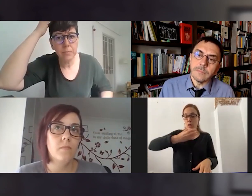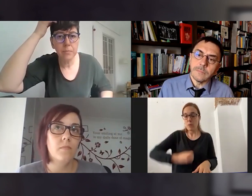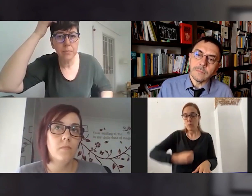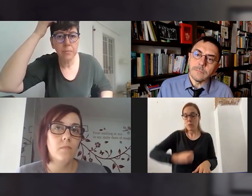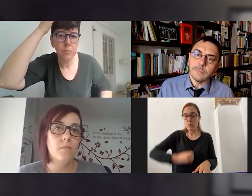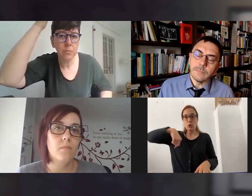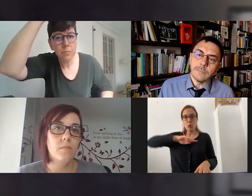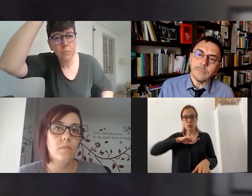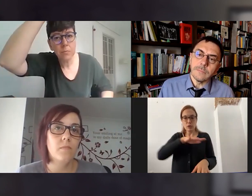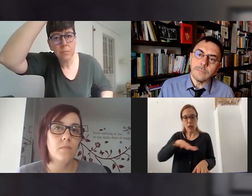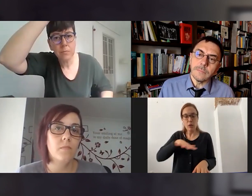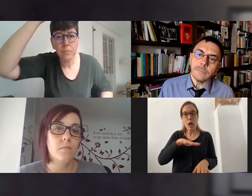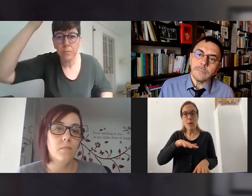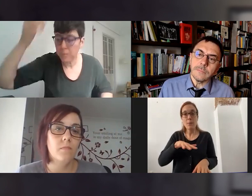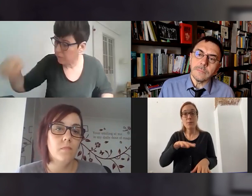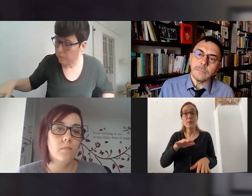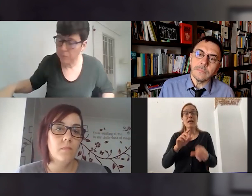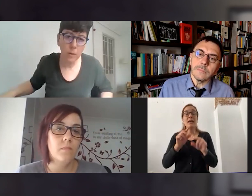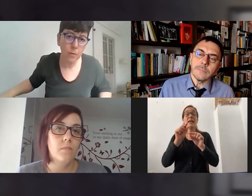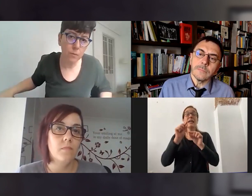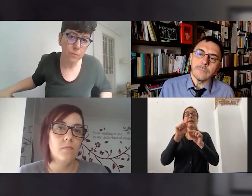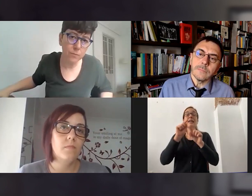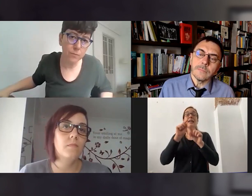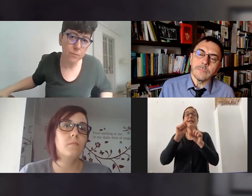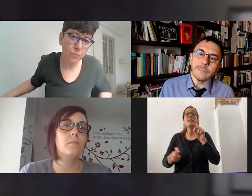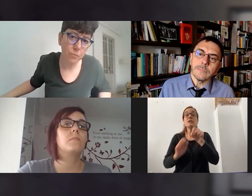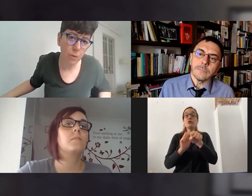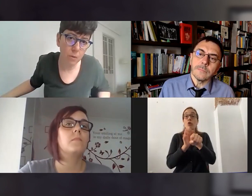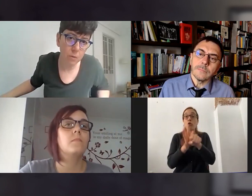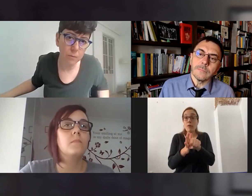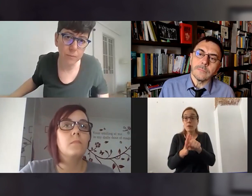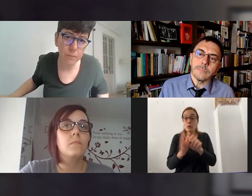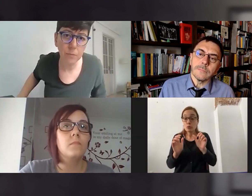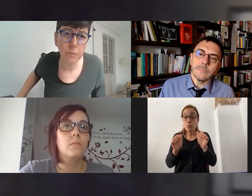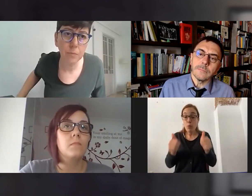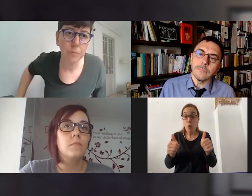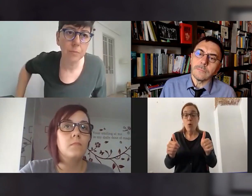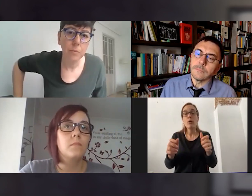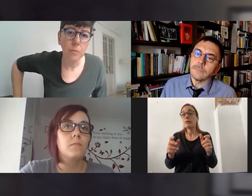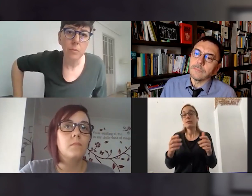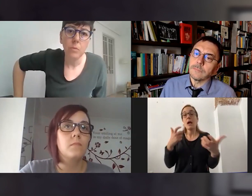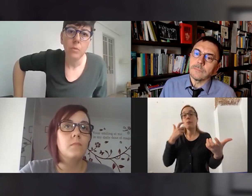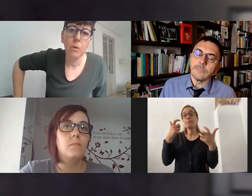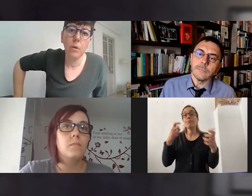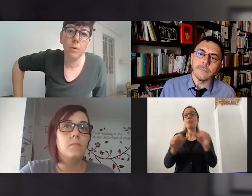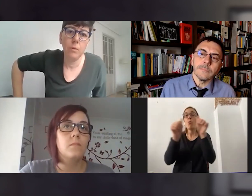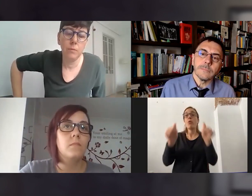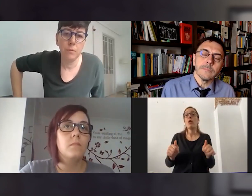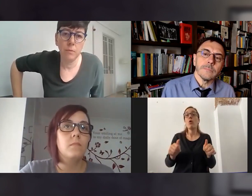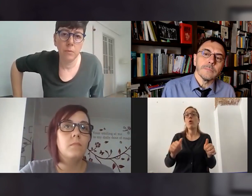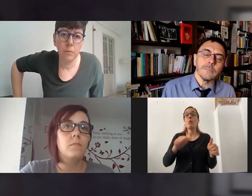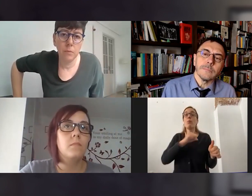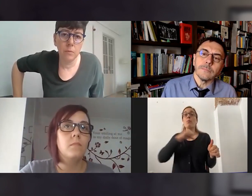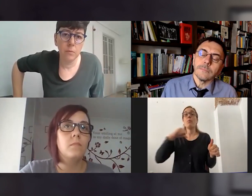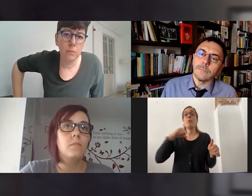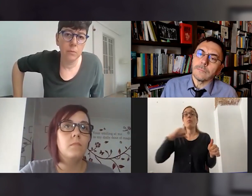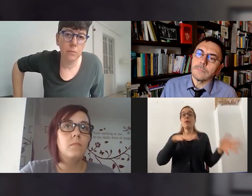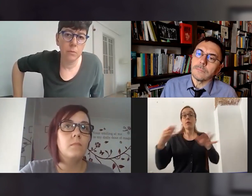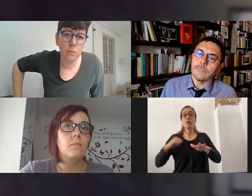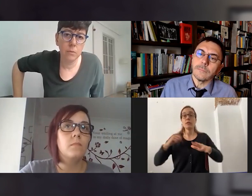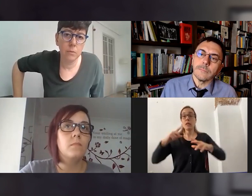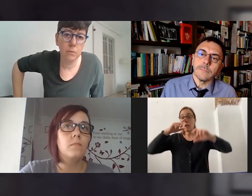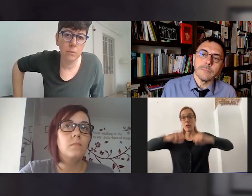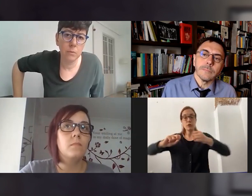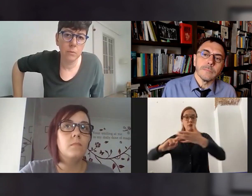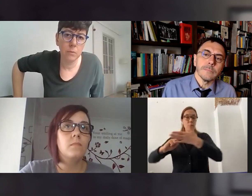entrado, ha dejado claro que el modelo de privatización, el de la residencia de mayores, han fracasado. Pero nosotros nos tenemos que esforzar por explicarlo. Y ya lo